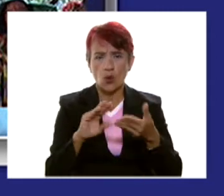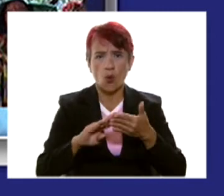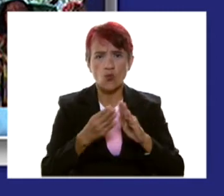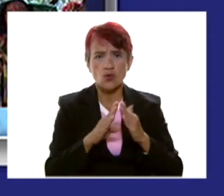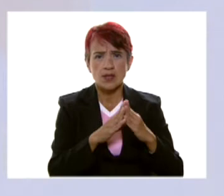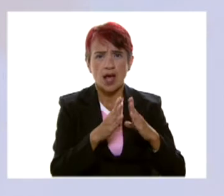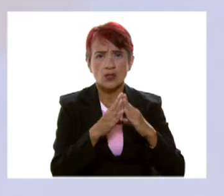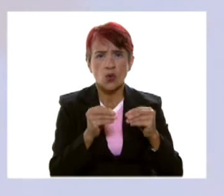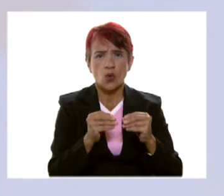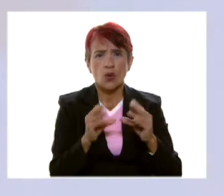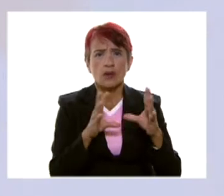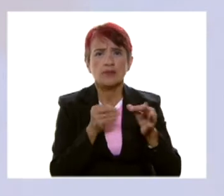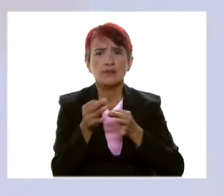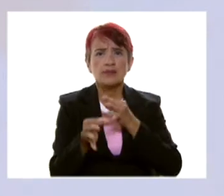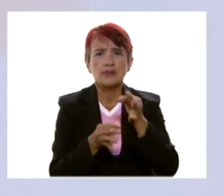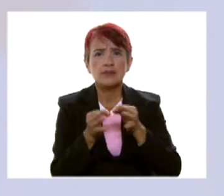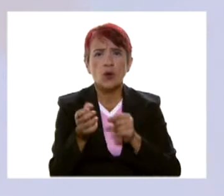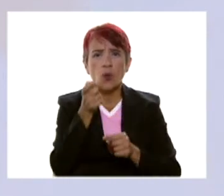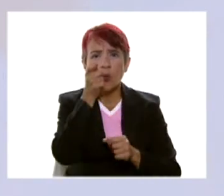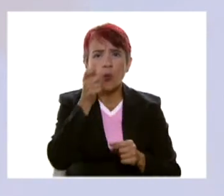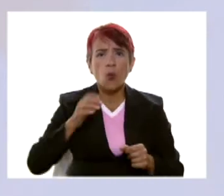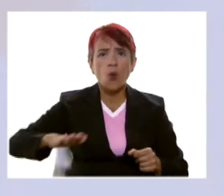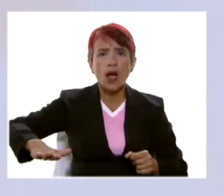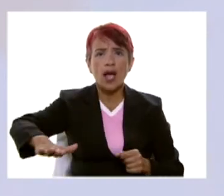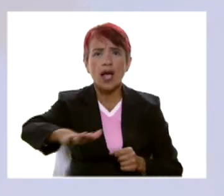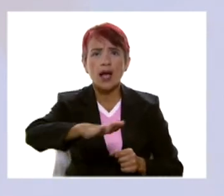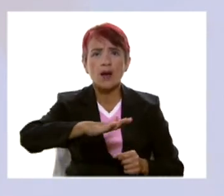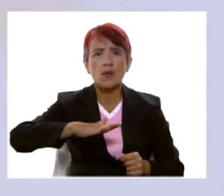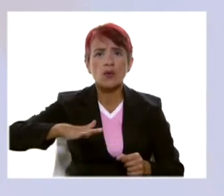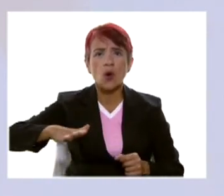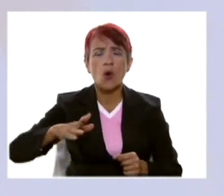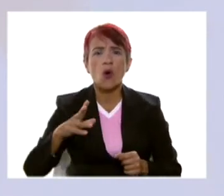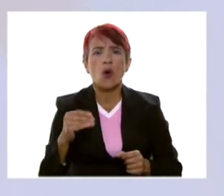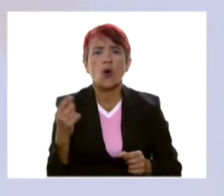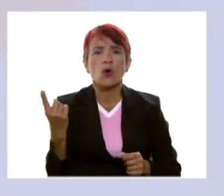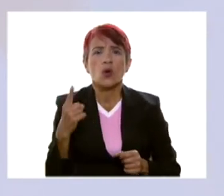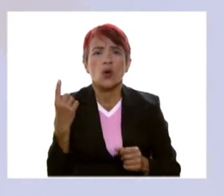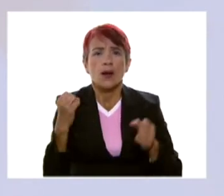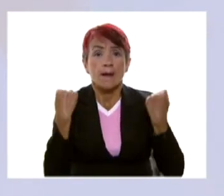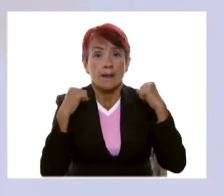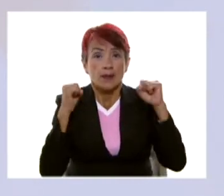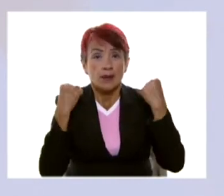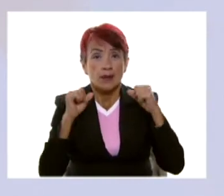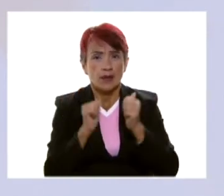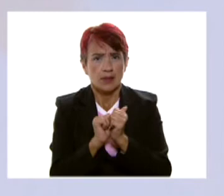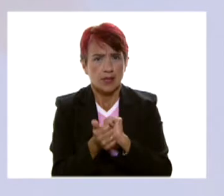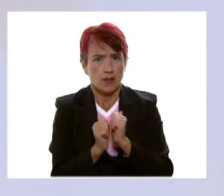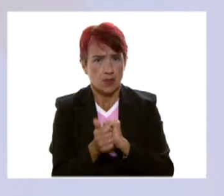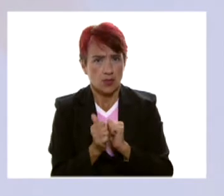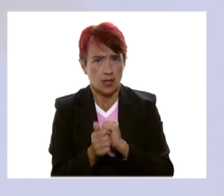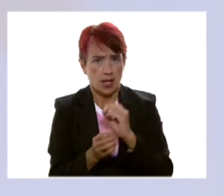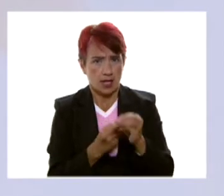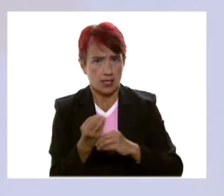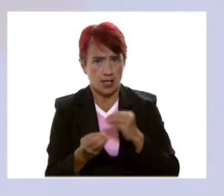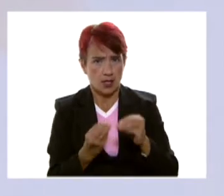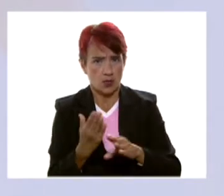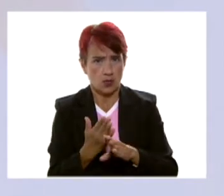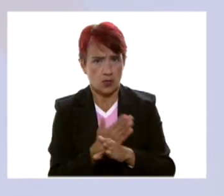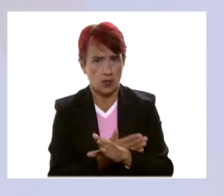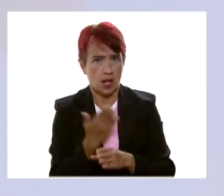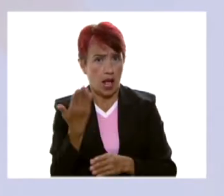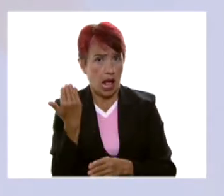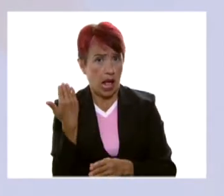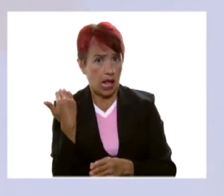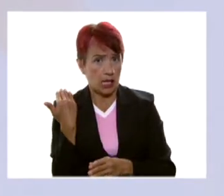estamos hablando de pueblos originarios, ellos solamente no practican los deportes que ya nosotros venimos realizando en algunas